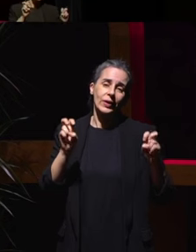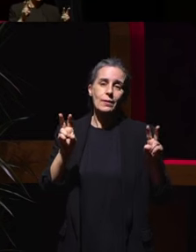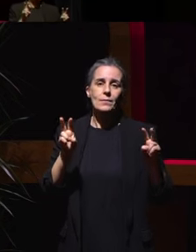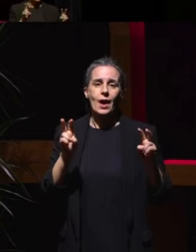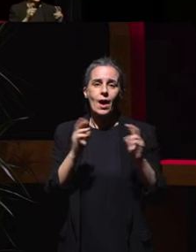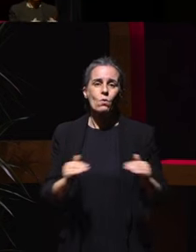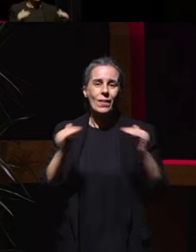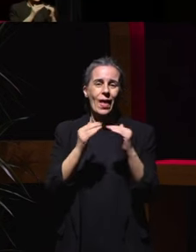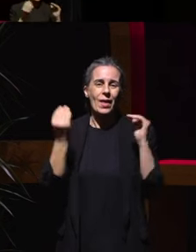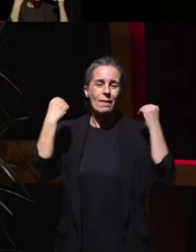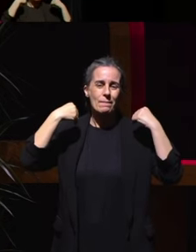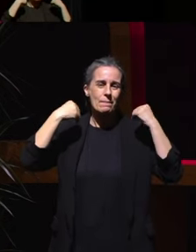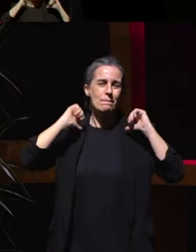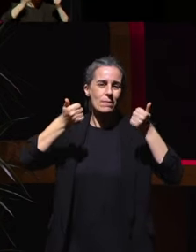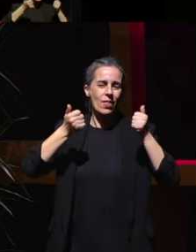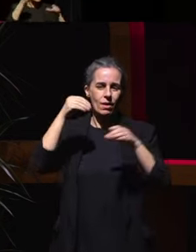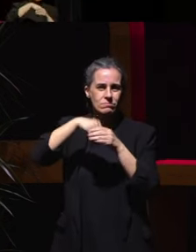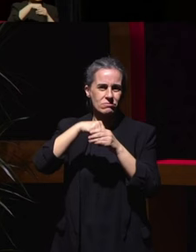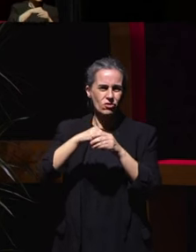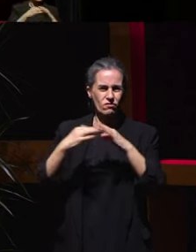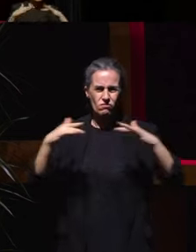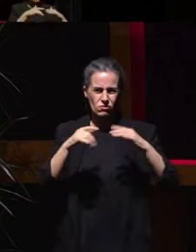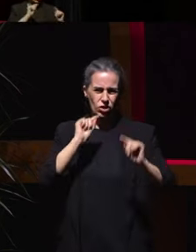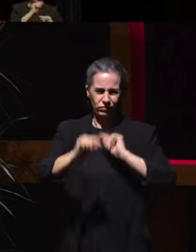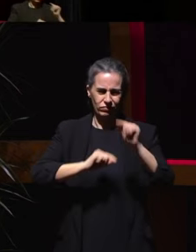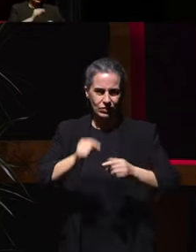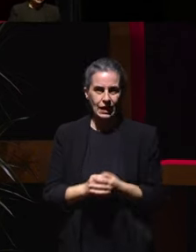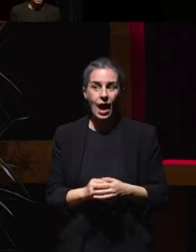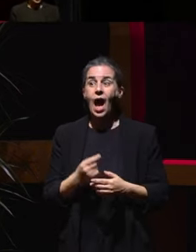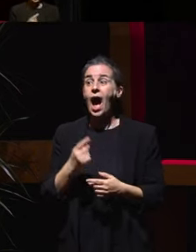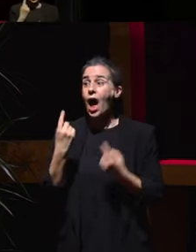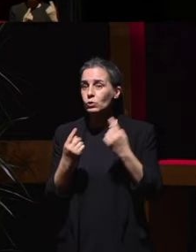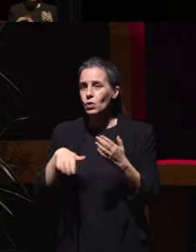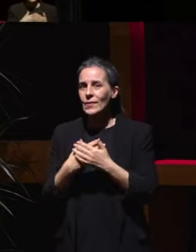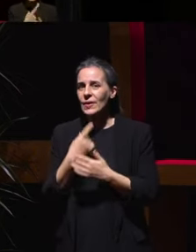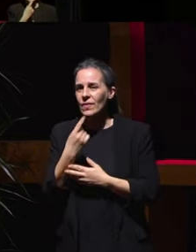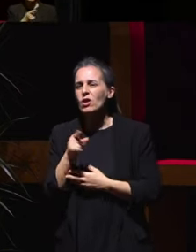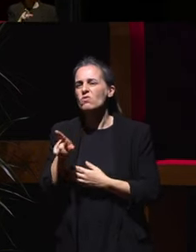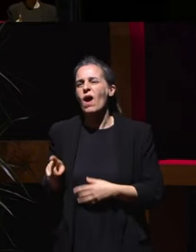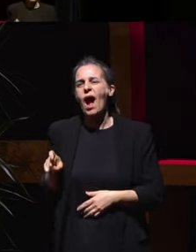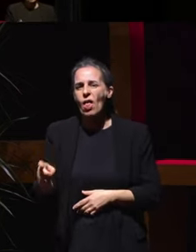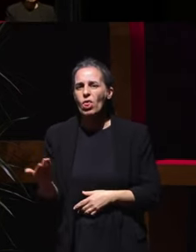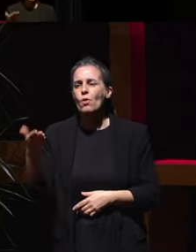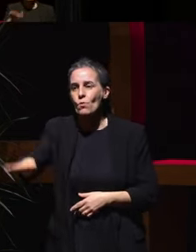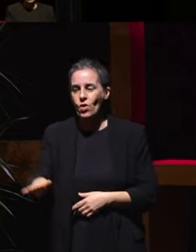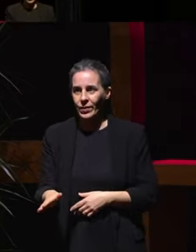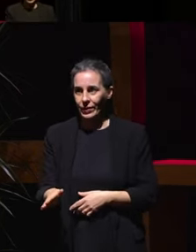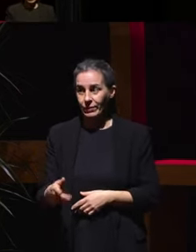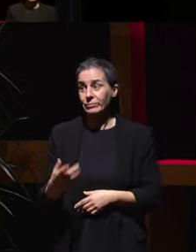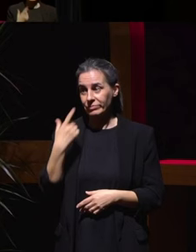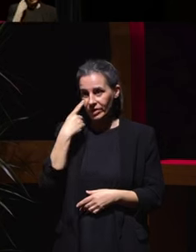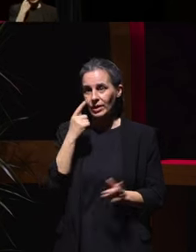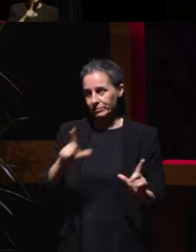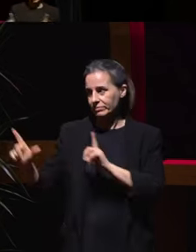el fútbol. Incluso alguno hablaba de hasta cáncer y muérete, o sea, para que os fijéis o que tivo que soportar